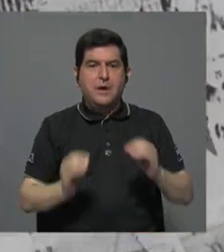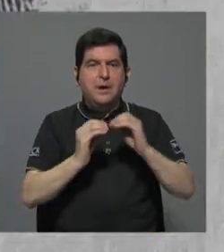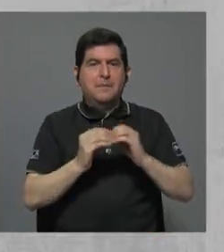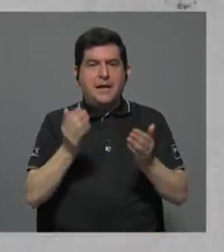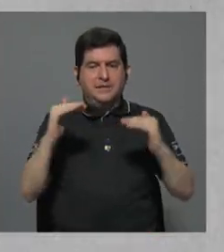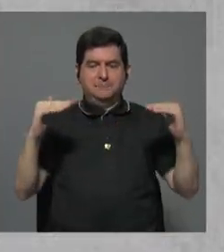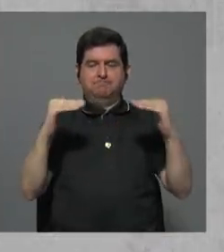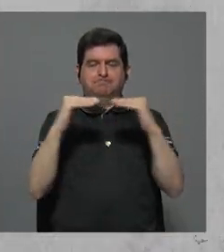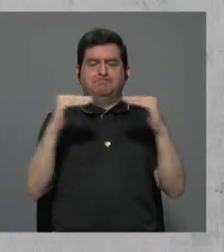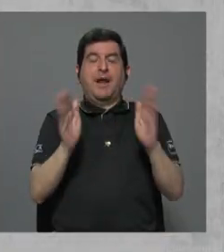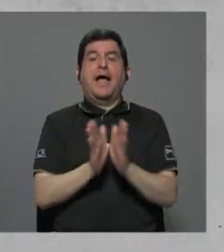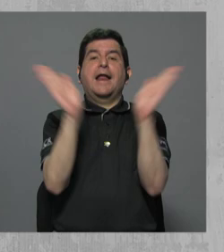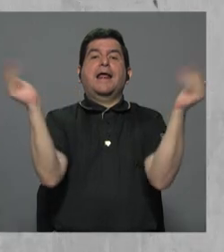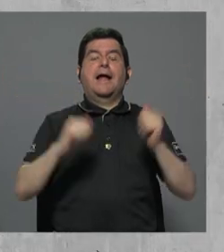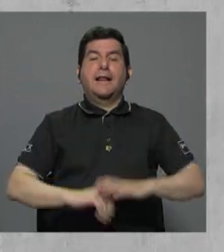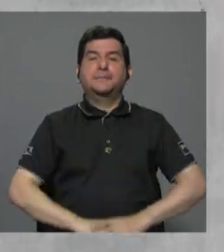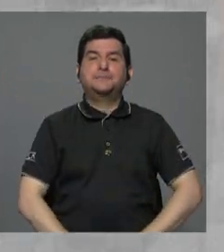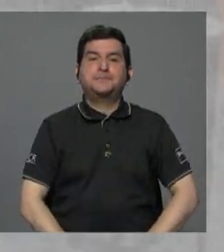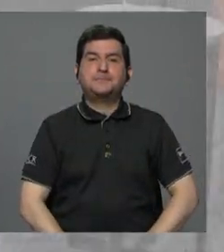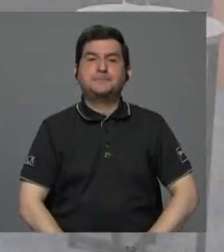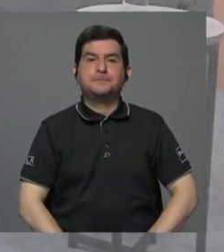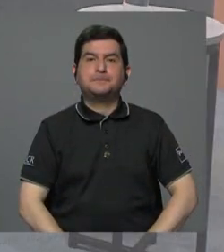ecuánime en general